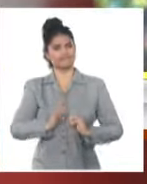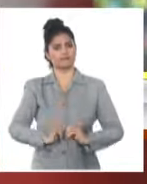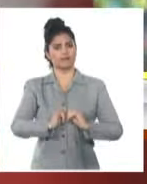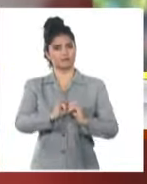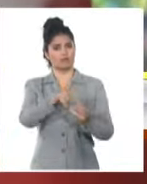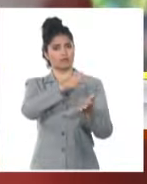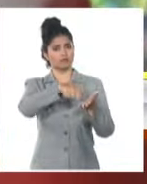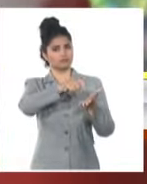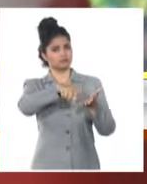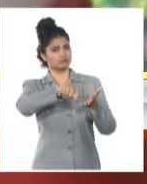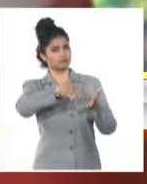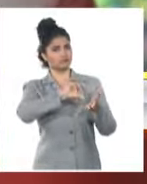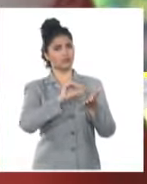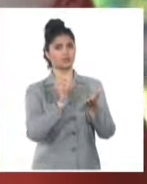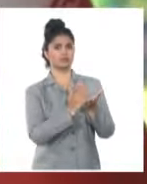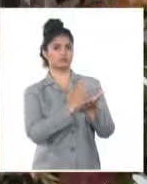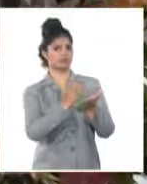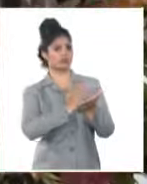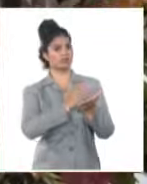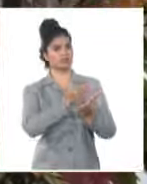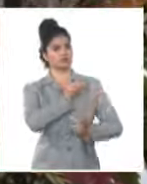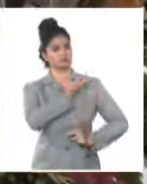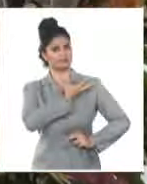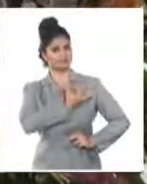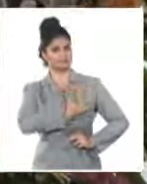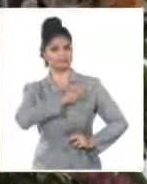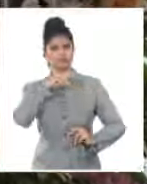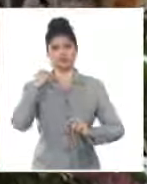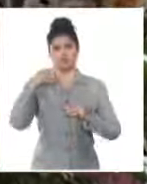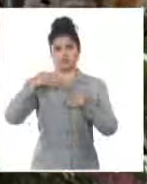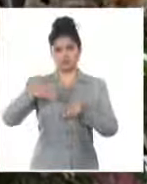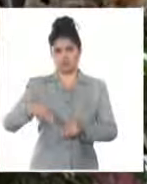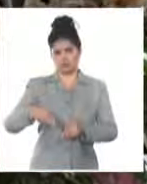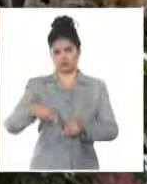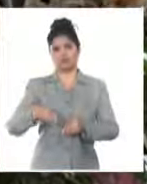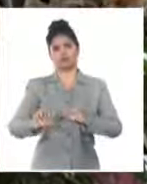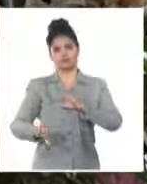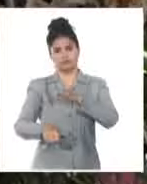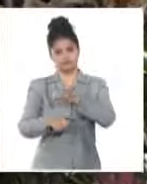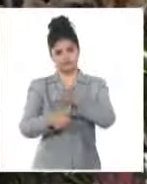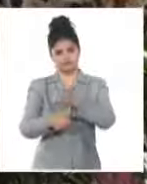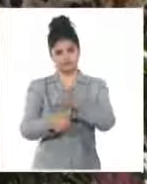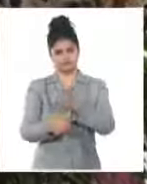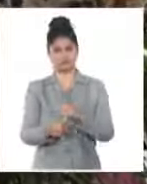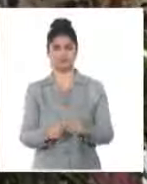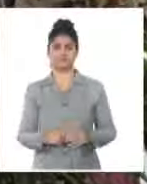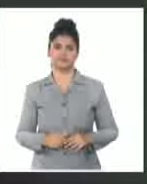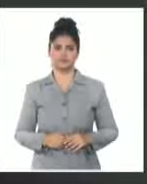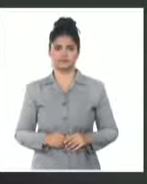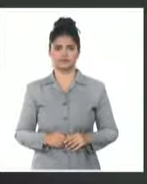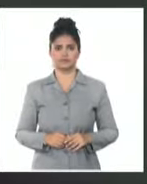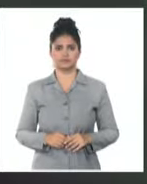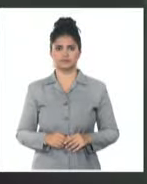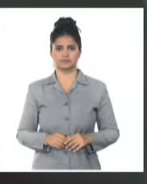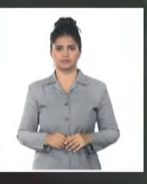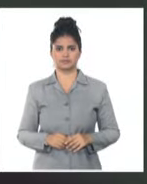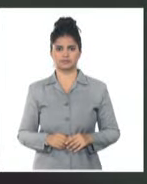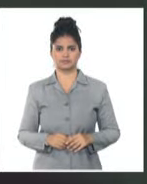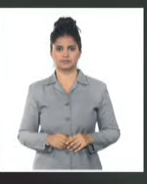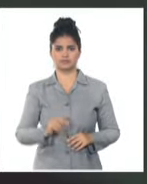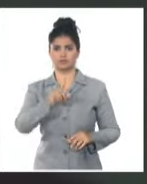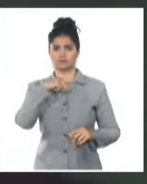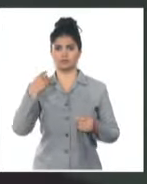persa las más sentidas condolencias por la muerte del jefe de Estado iraní Sayed Ebrahim Raisi, el canciller Hossein